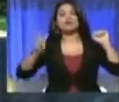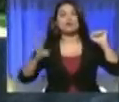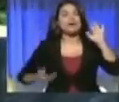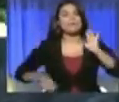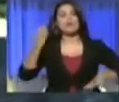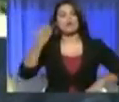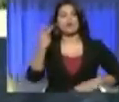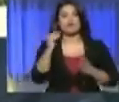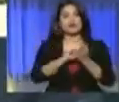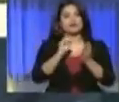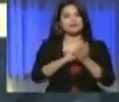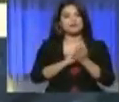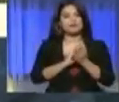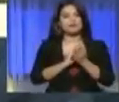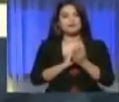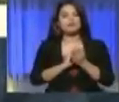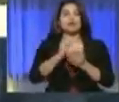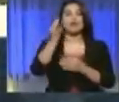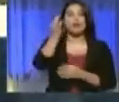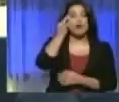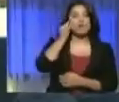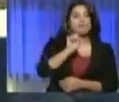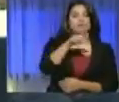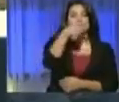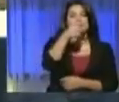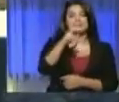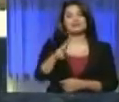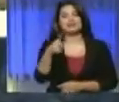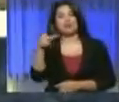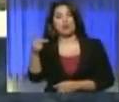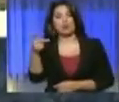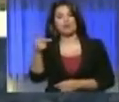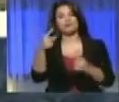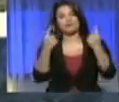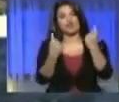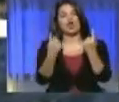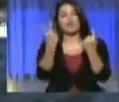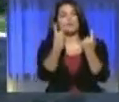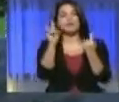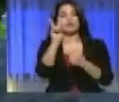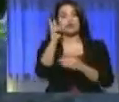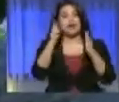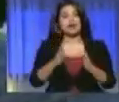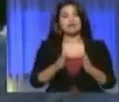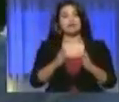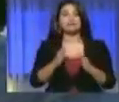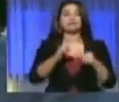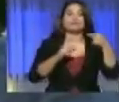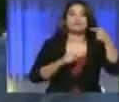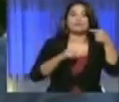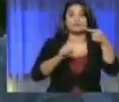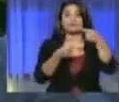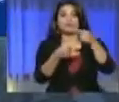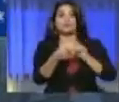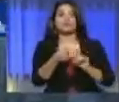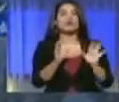Quedó primera y segunda. Nuestras muchachas, primera y segunda del subgrupo